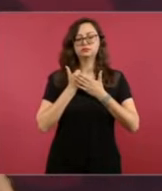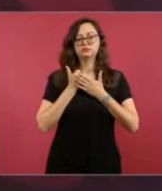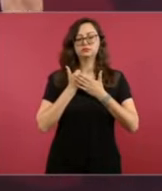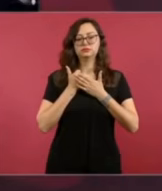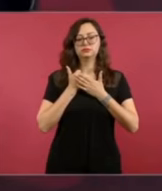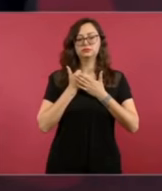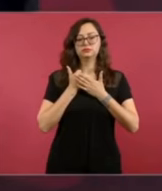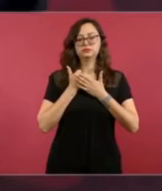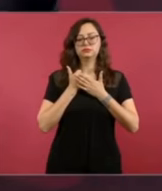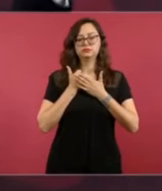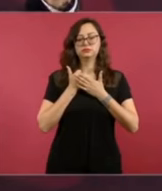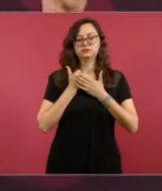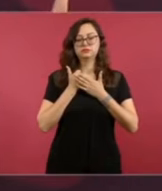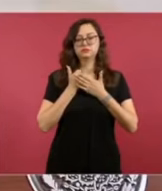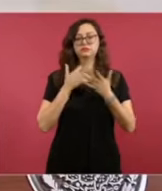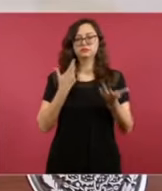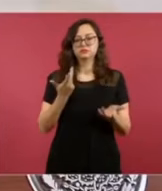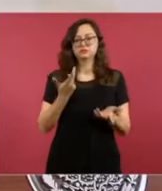Y nosotros vamos